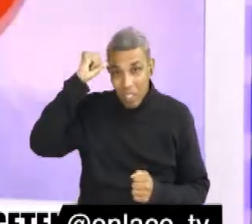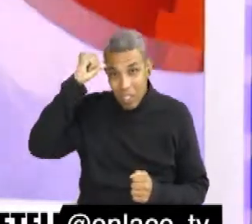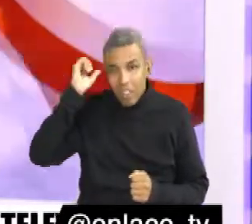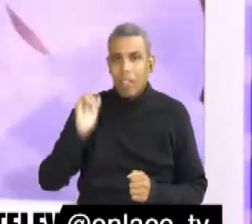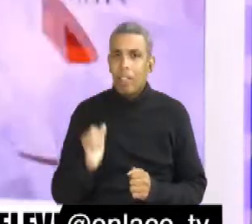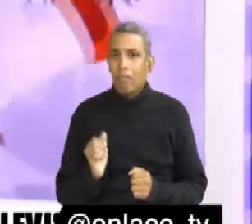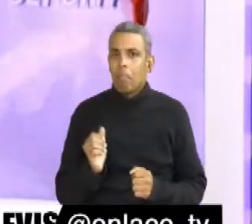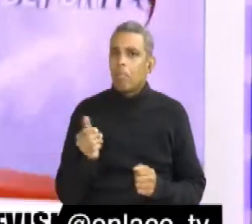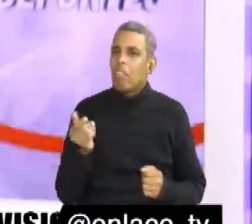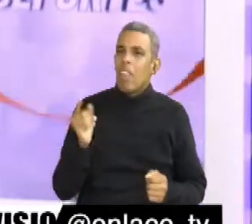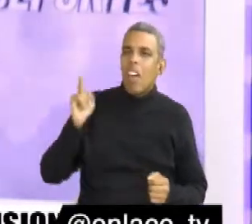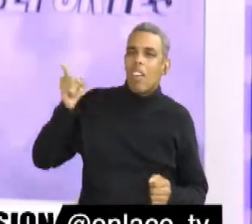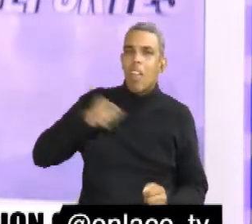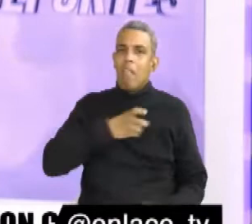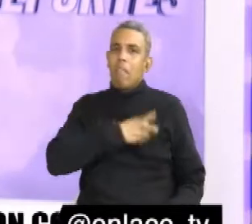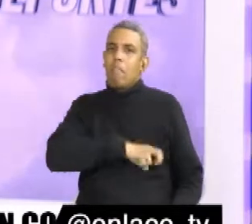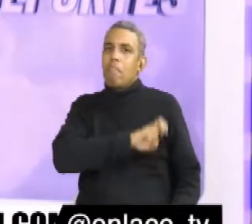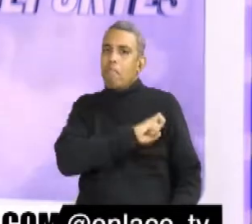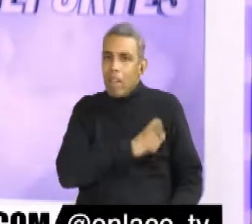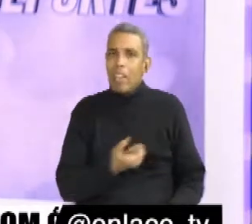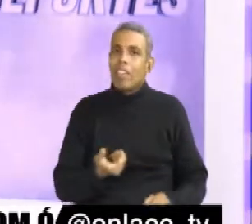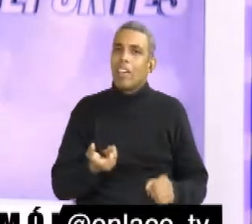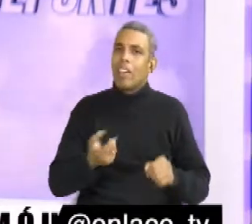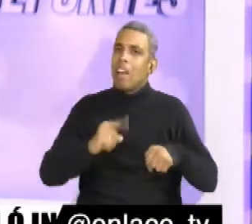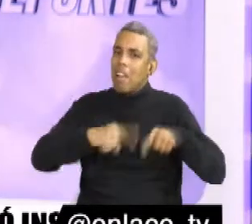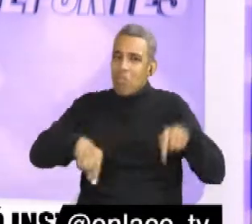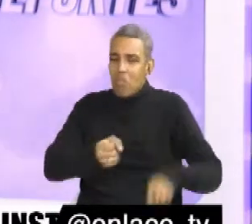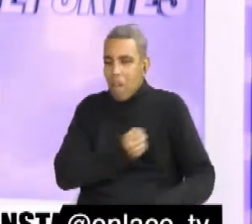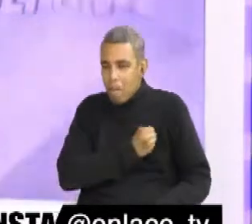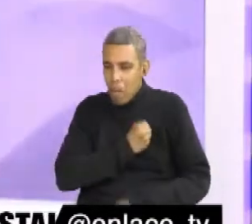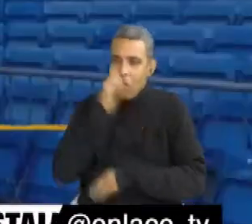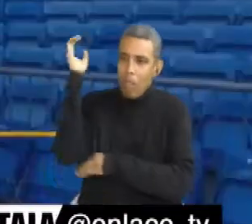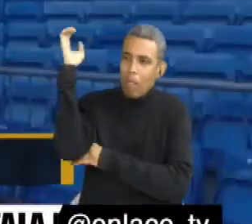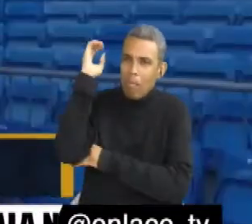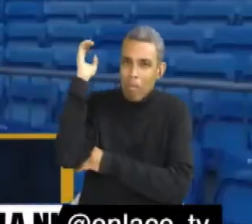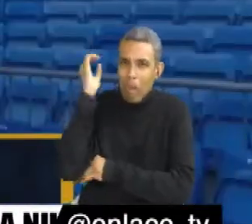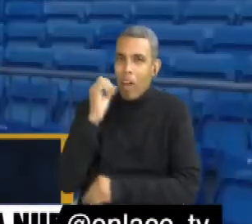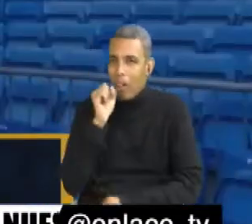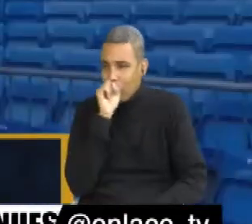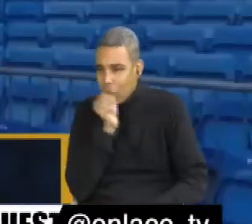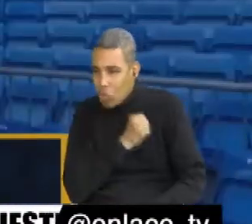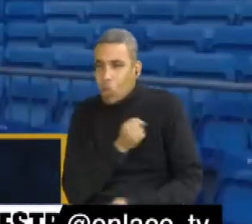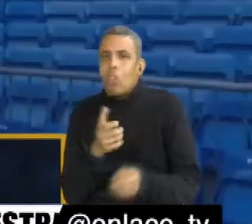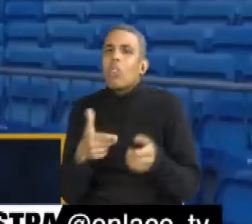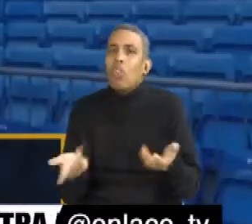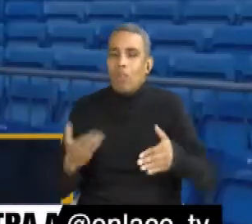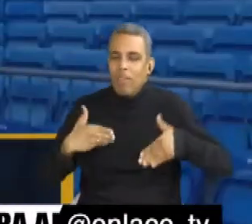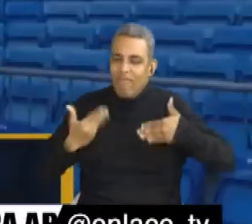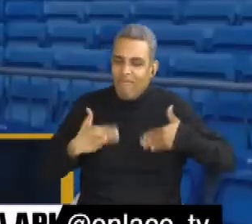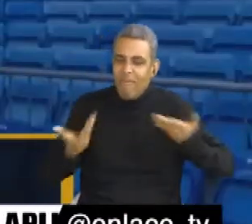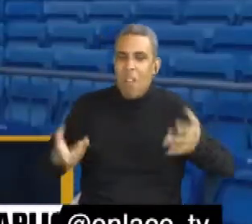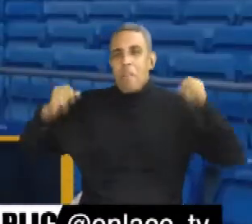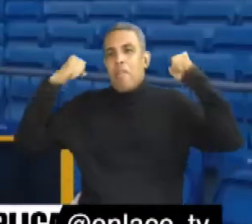sea Ariel Quiseno Mendoza quien nos cuente desde Madrid qué fue lo que sucedió. Televidente de Enlace Noticias, hola, ¿qué tal? Saludo